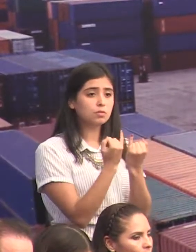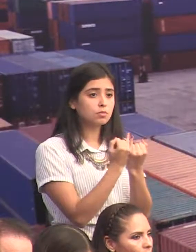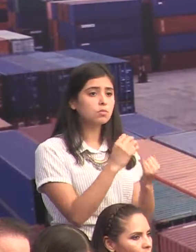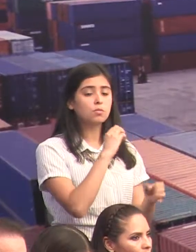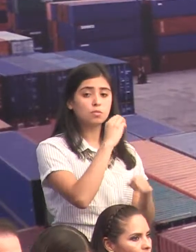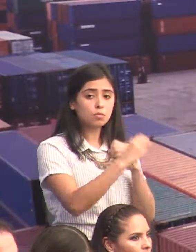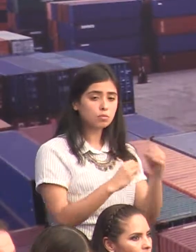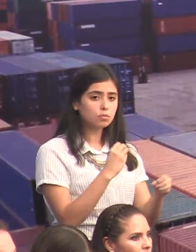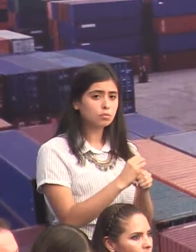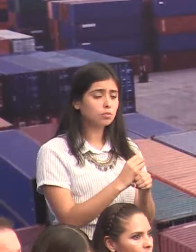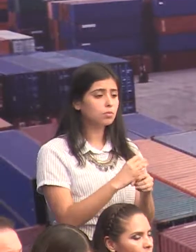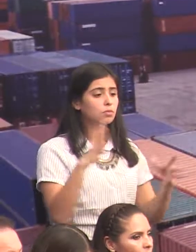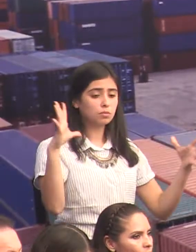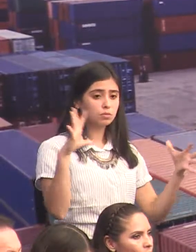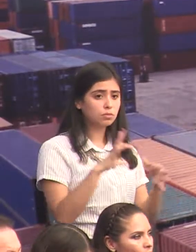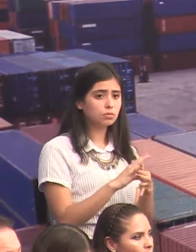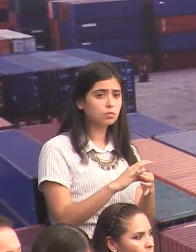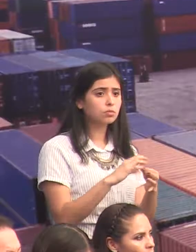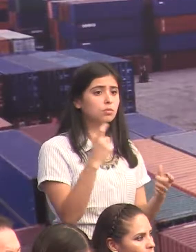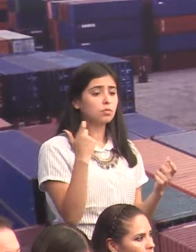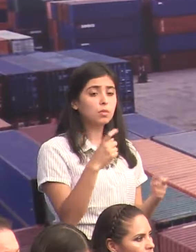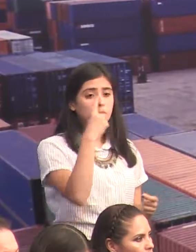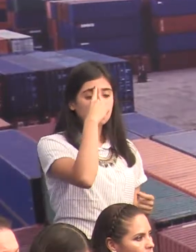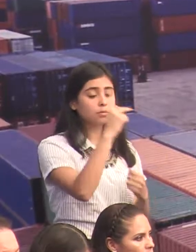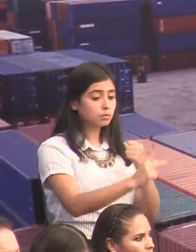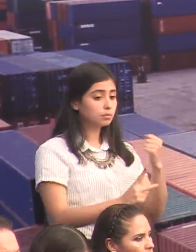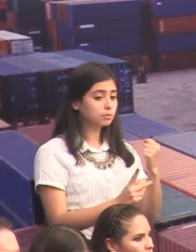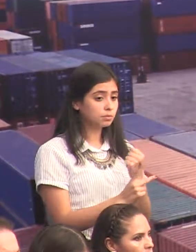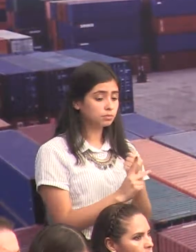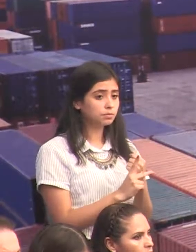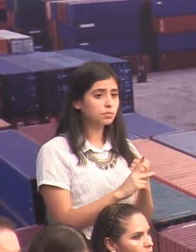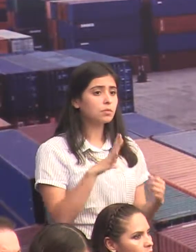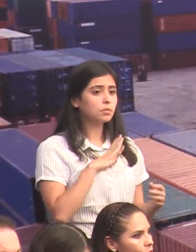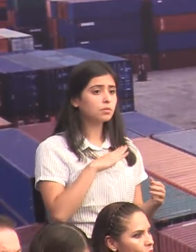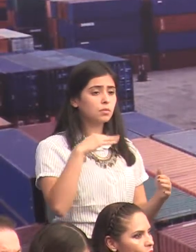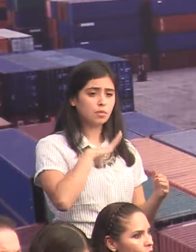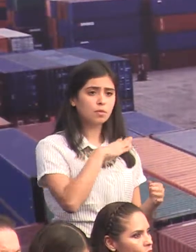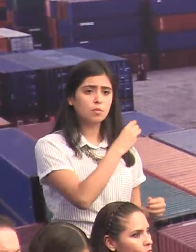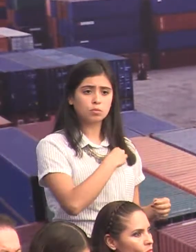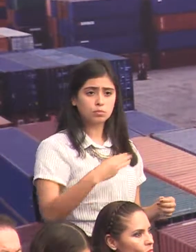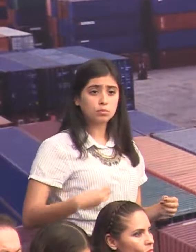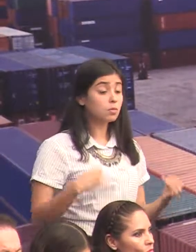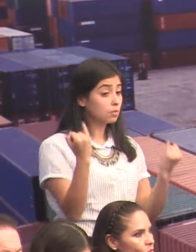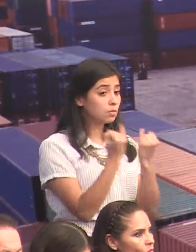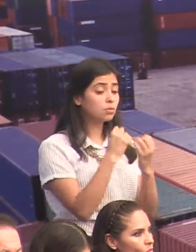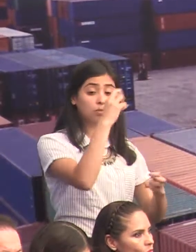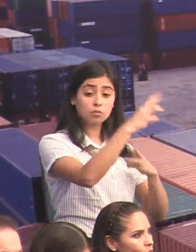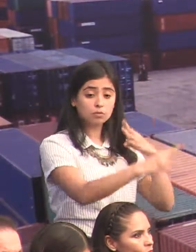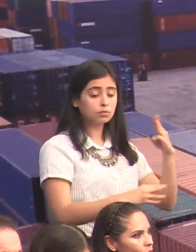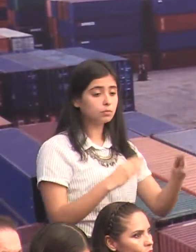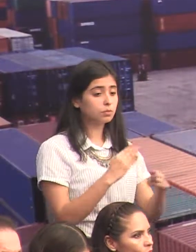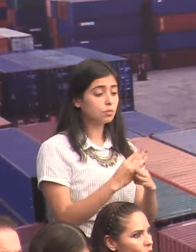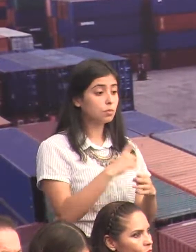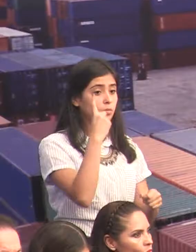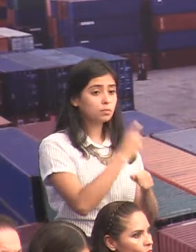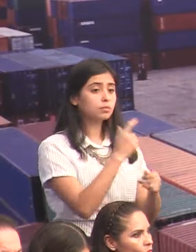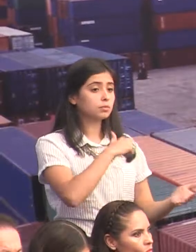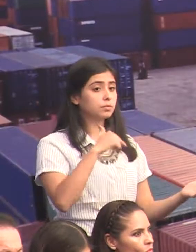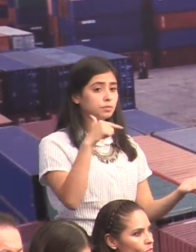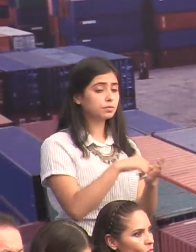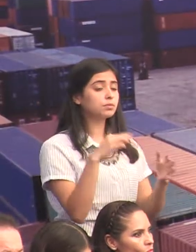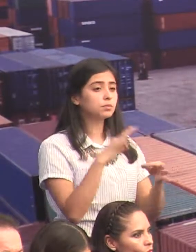Nuestra encomienda tiene que ver con el grave desafío y extraordinaria oportunidad de consolidar la integración económica de